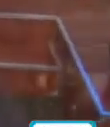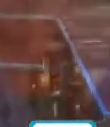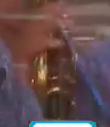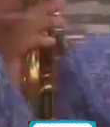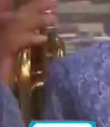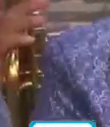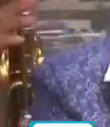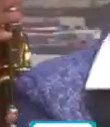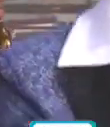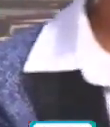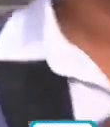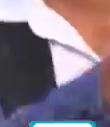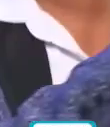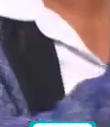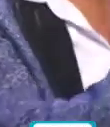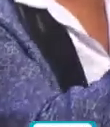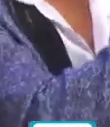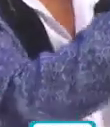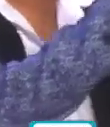Por